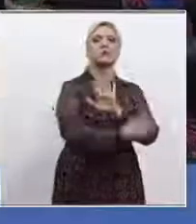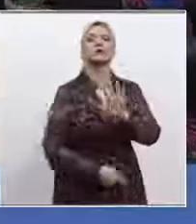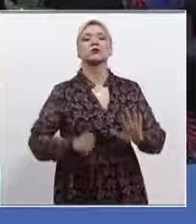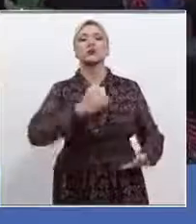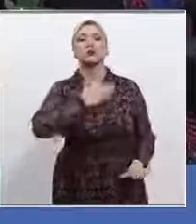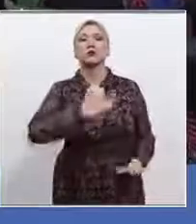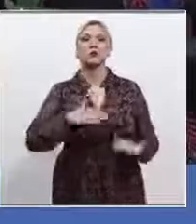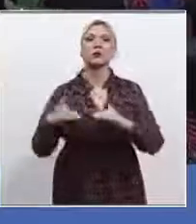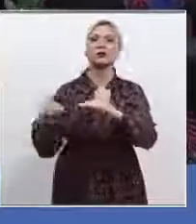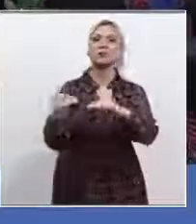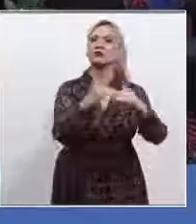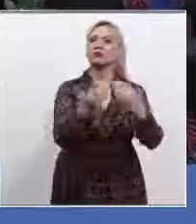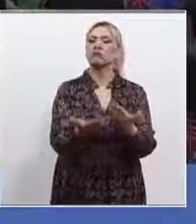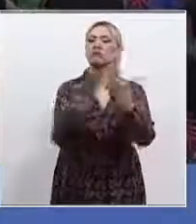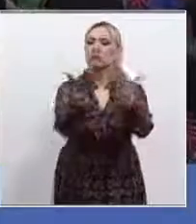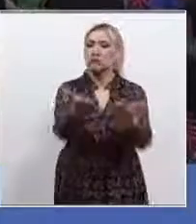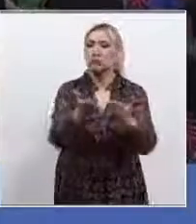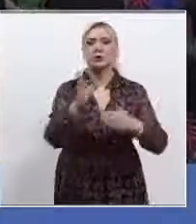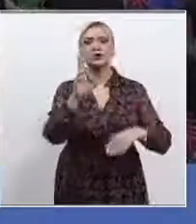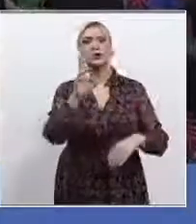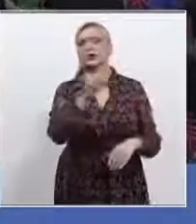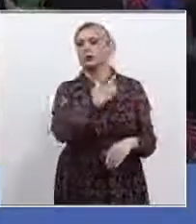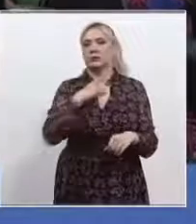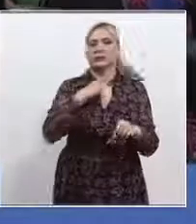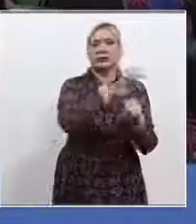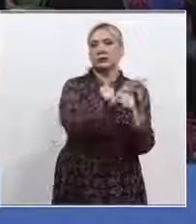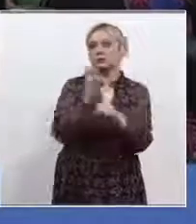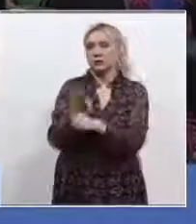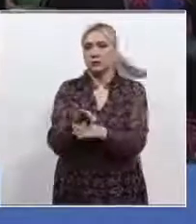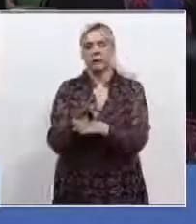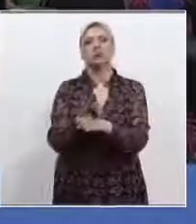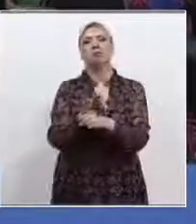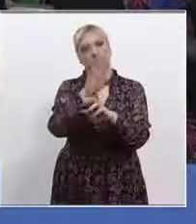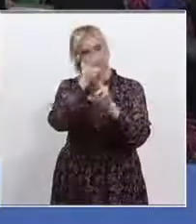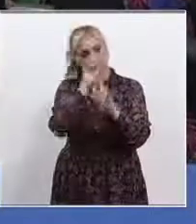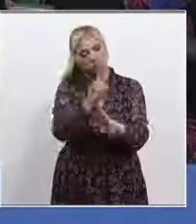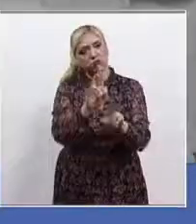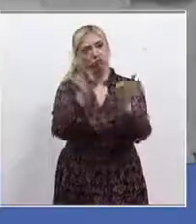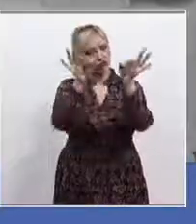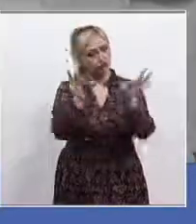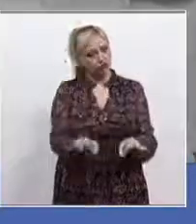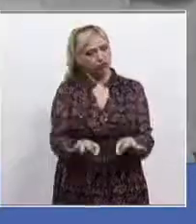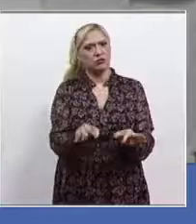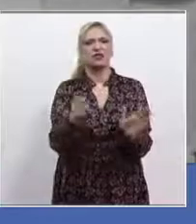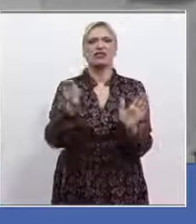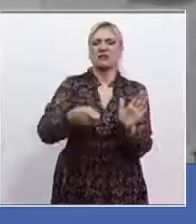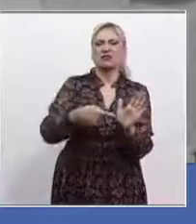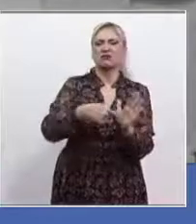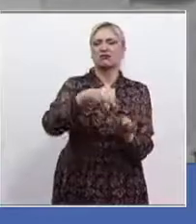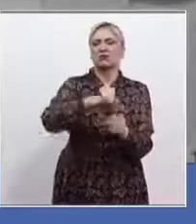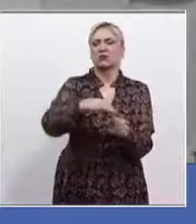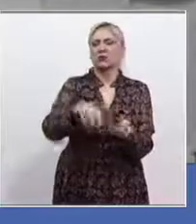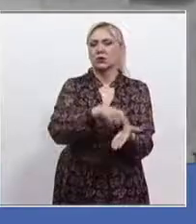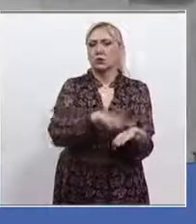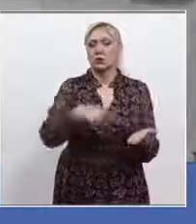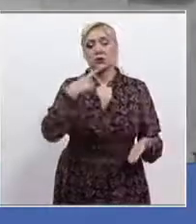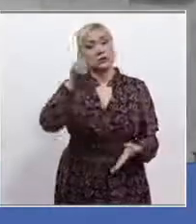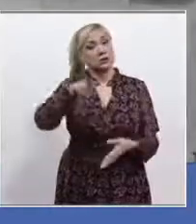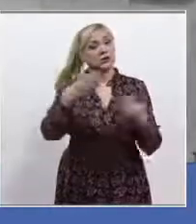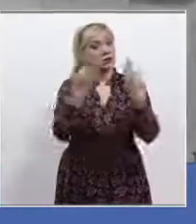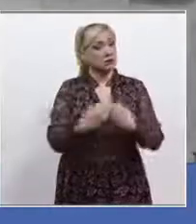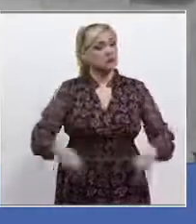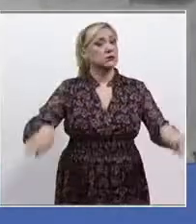democracia y garantizar la imparcialidad, integridad y fidelidad de los resultados electorales. Para ello, aseguró, es indispensable